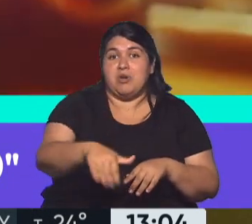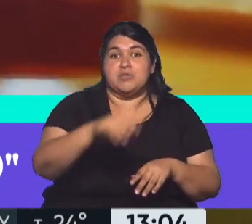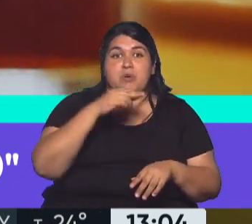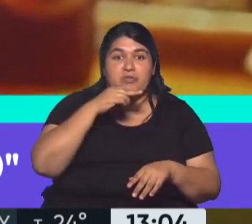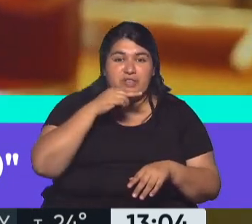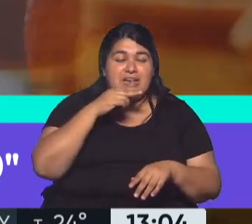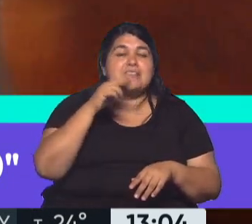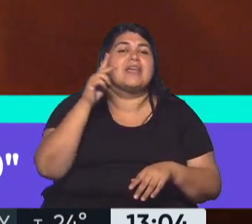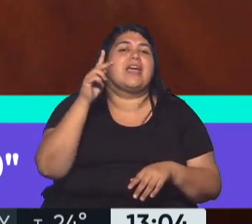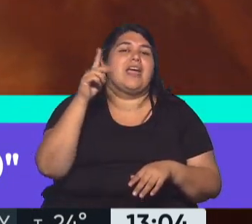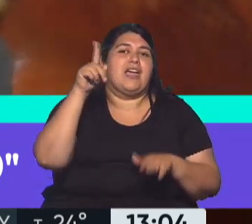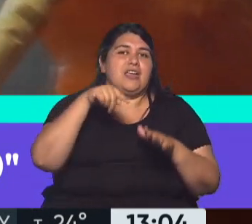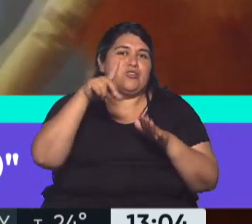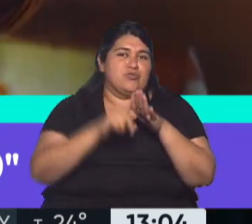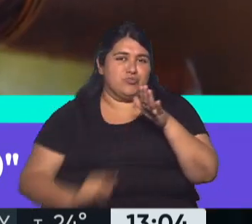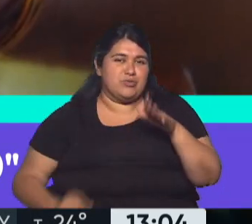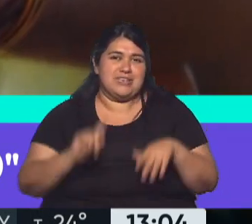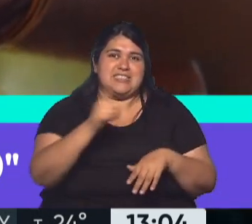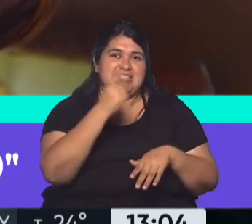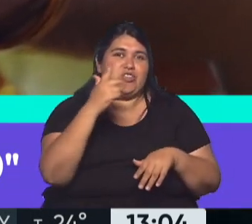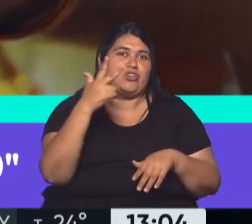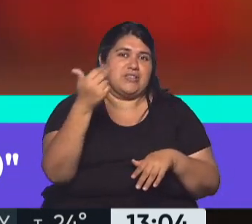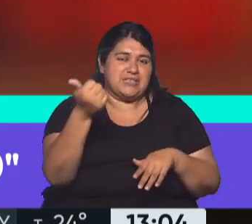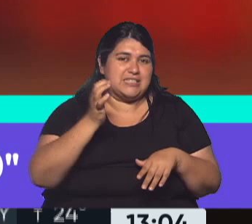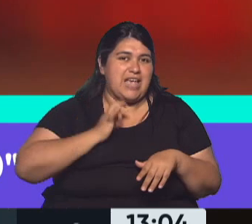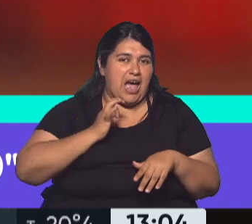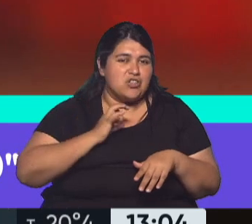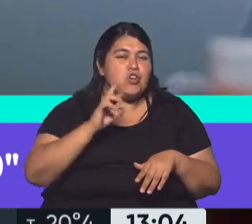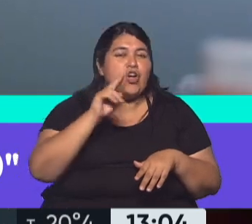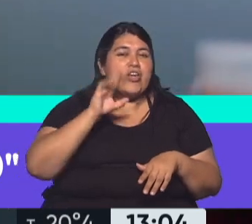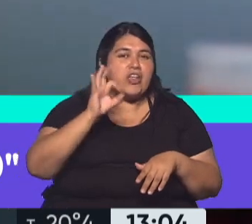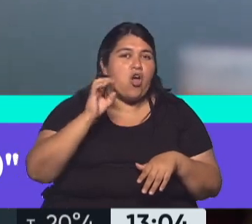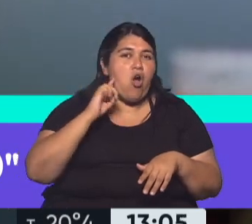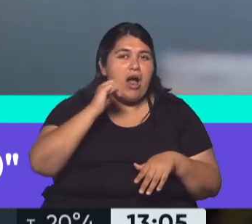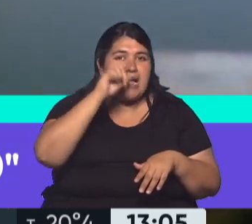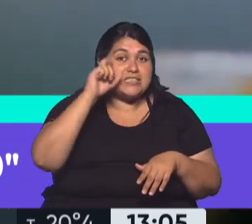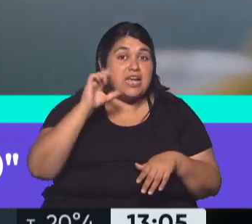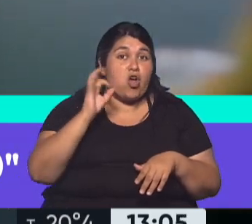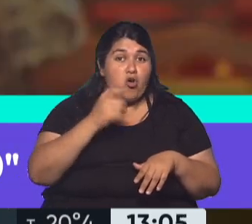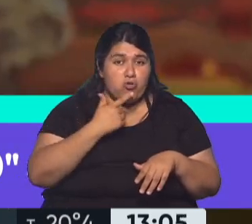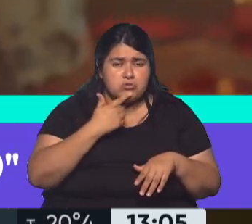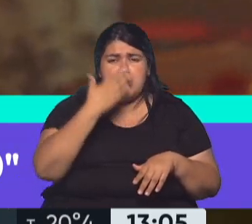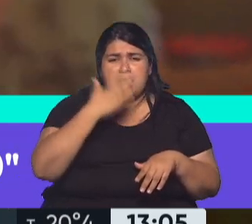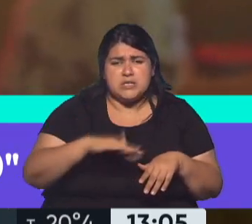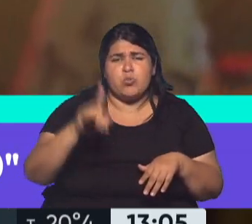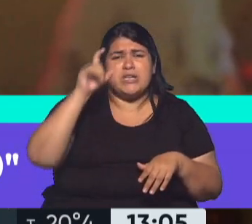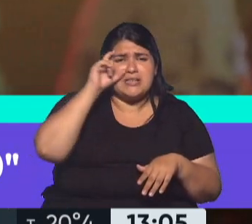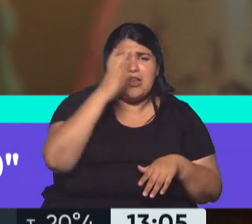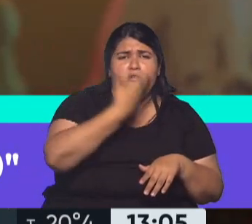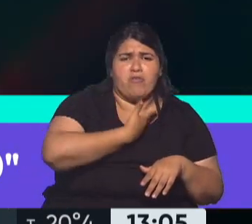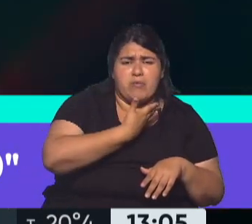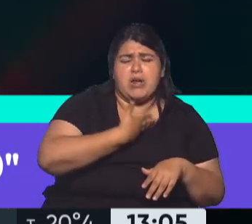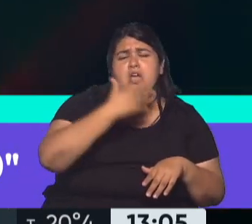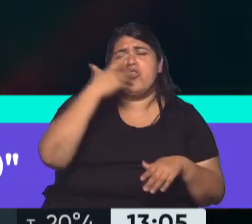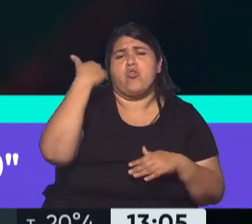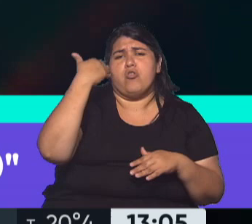Río Gallegos, en la celebración de los 136 años. Después va a estar también haciendo muchísimos festivales en enero, en febrero, en marzo